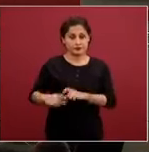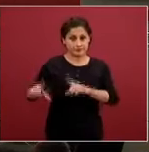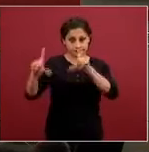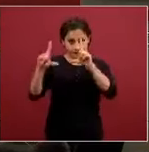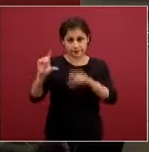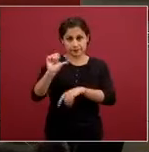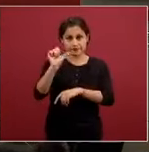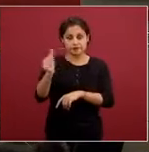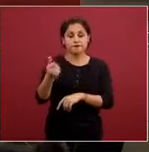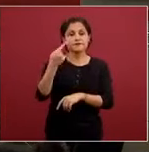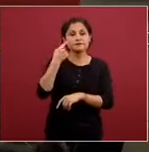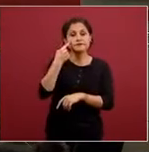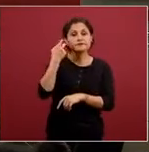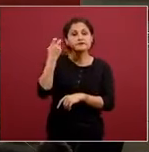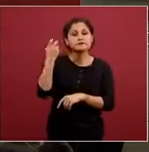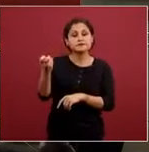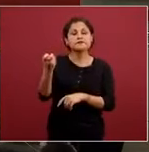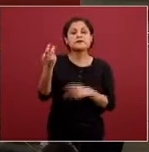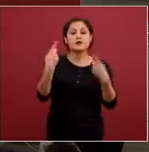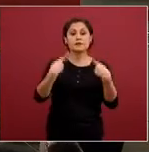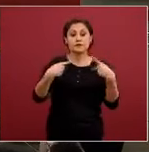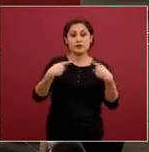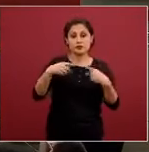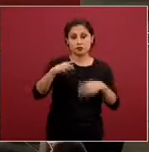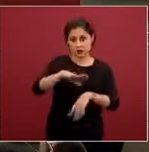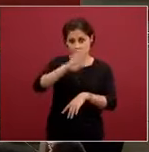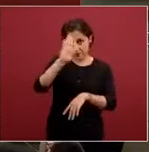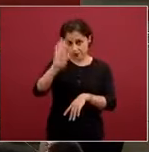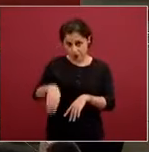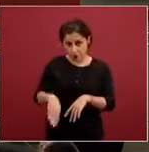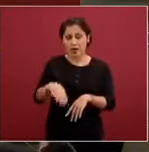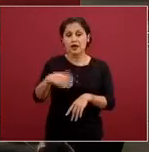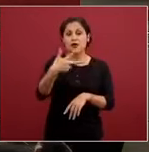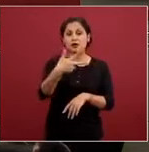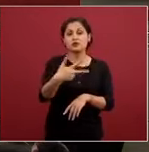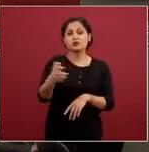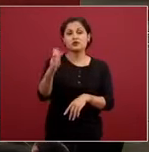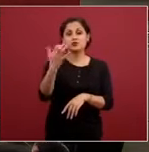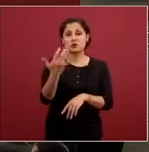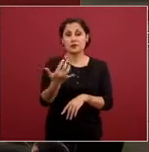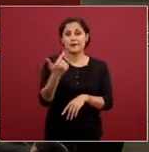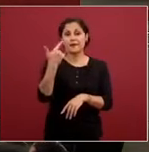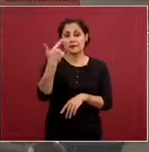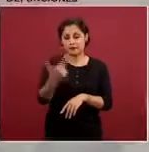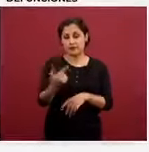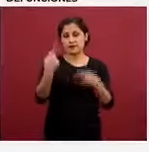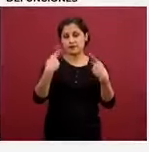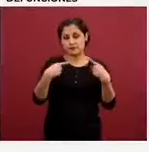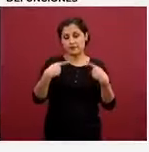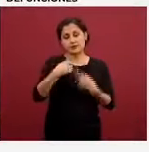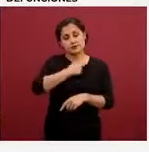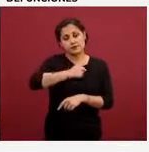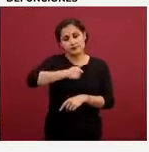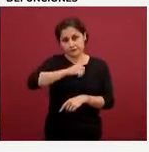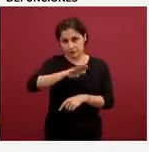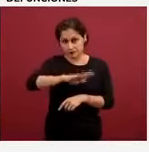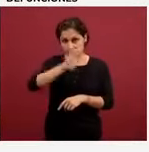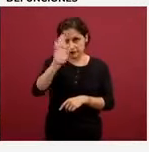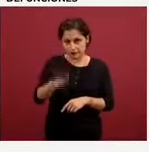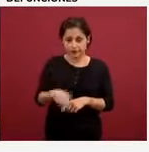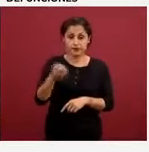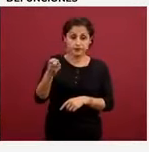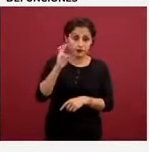entramos en el análisis de las defunciones, de estas 857 lamentables defunciones que han ocurrido. Vemos